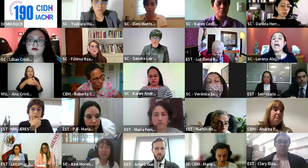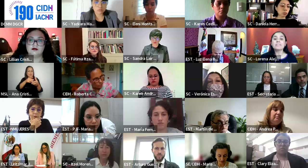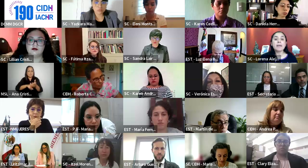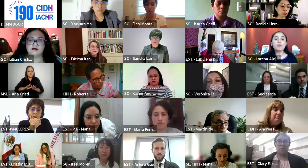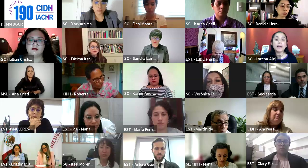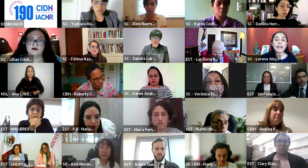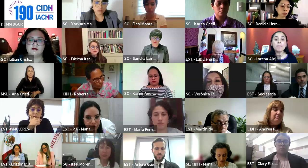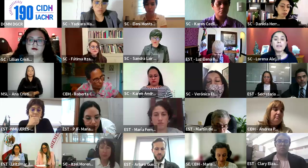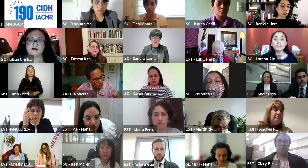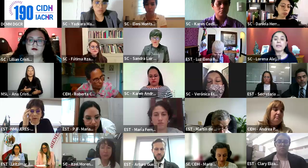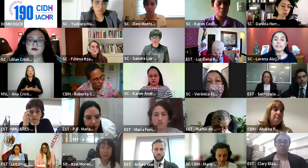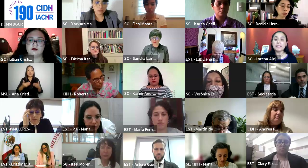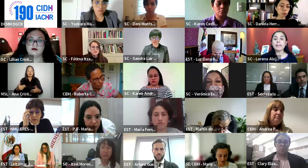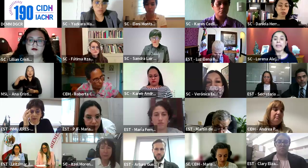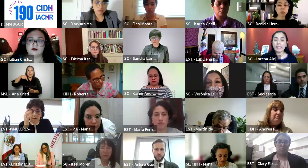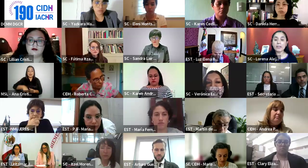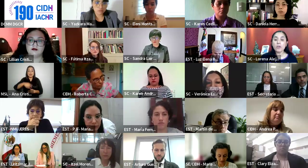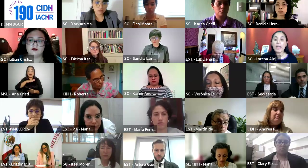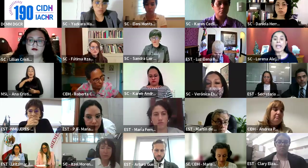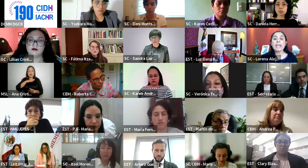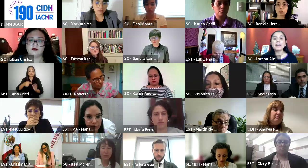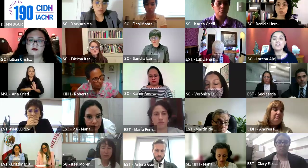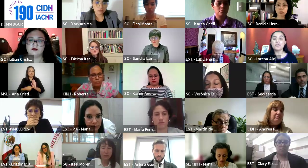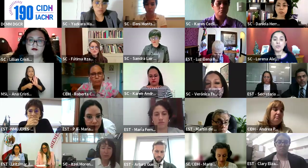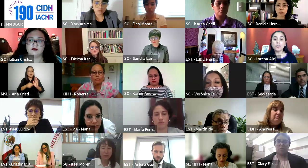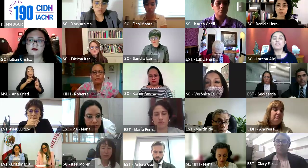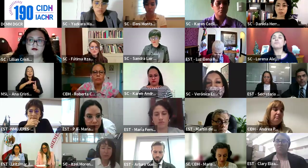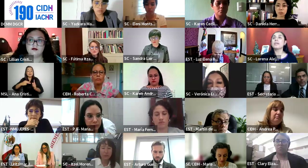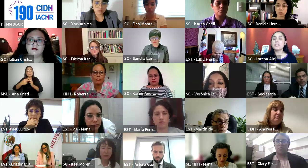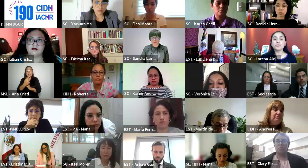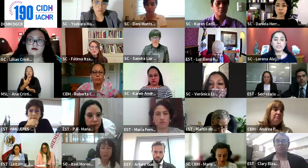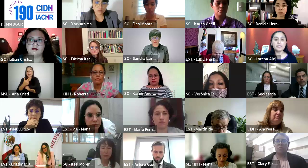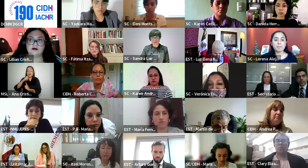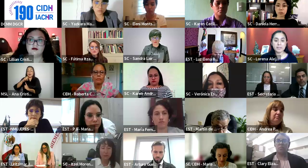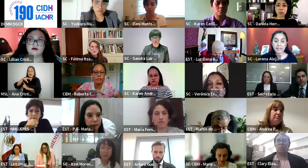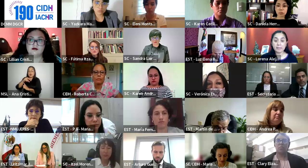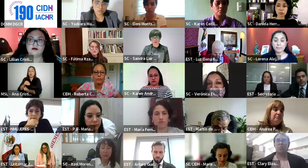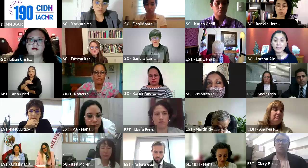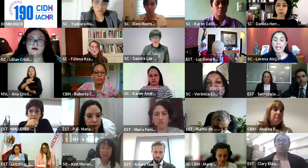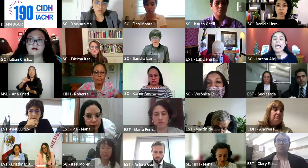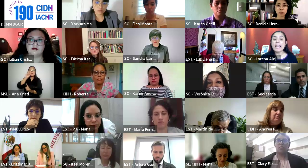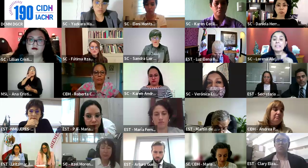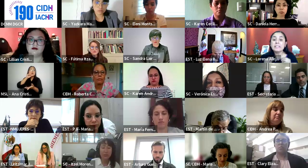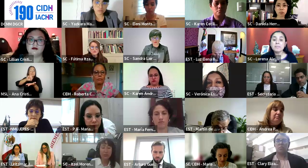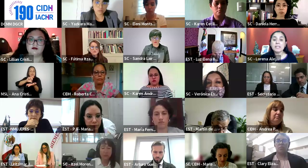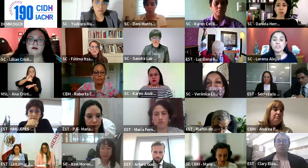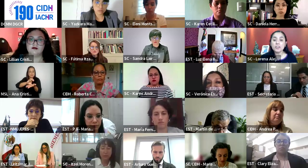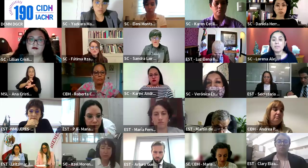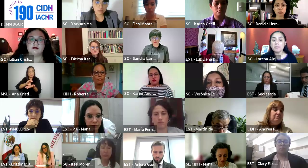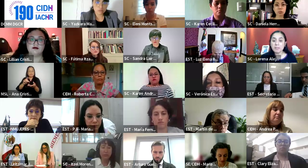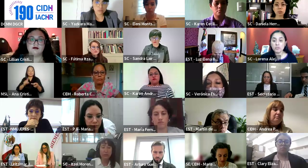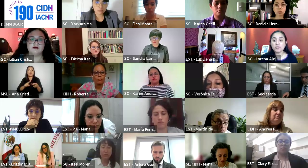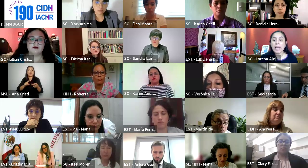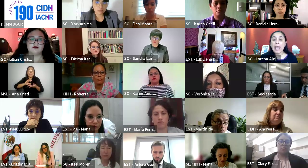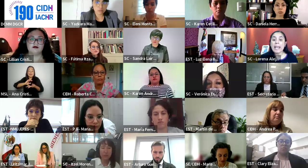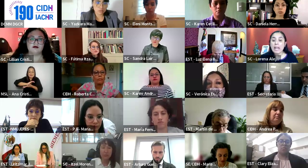audiencia se abordará la perspectiva de género en relación con las mujeres con discapacidad, la discriminación